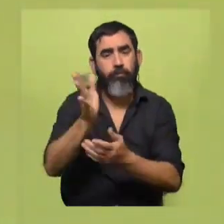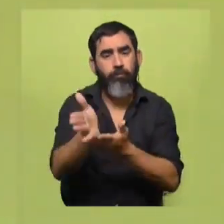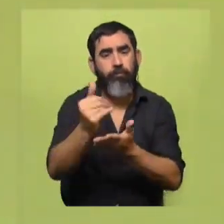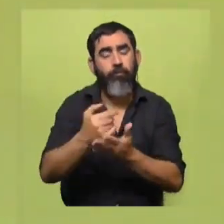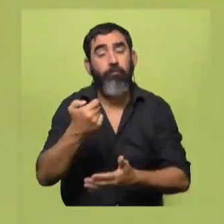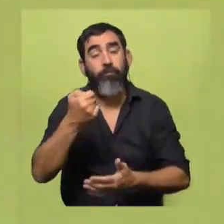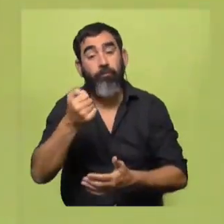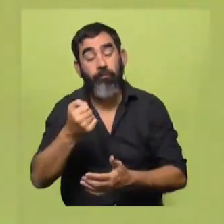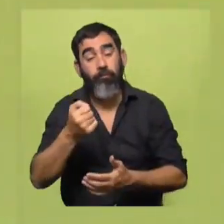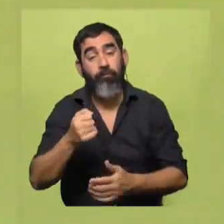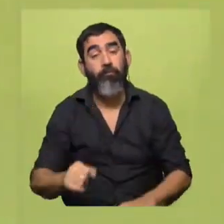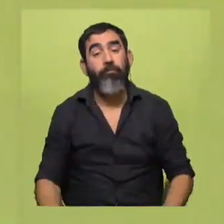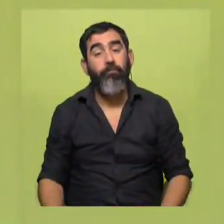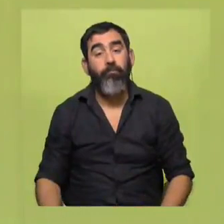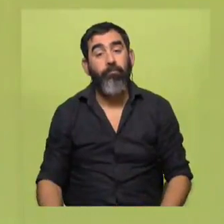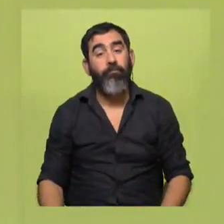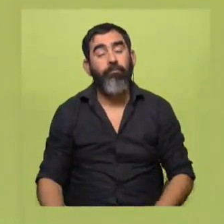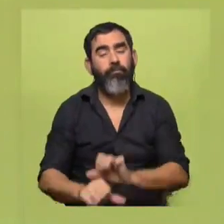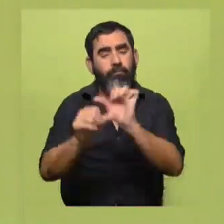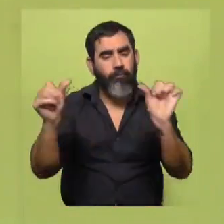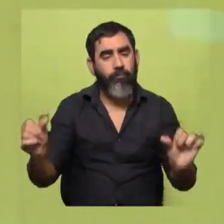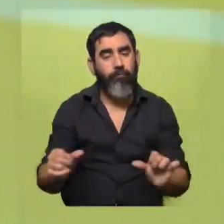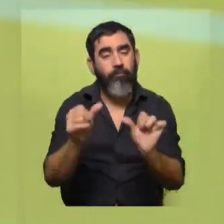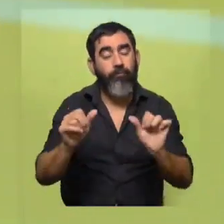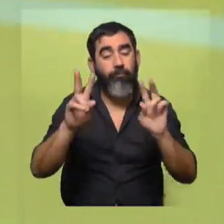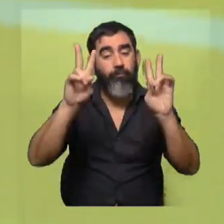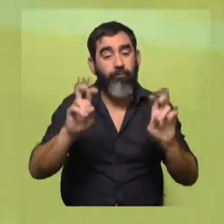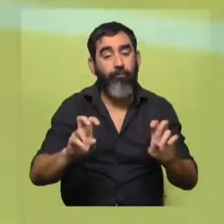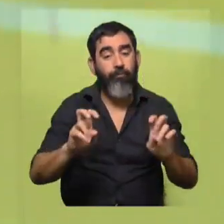de Rivera, en una de las tantas actividades vinculadas, en